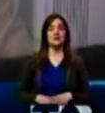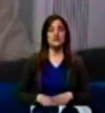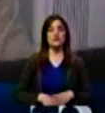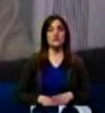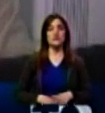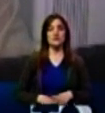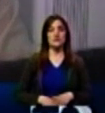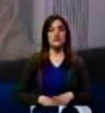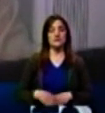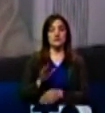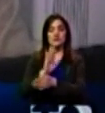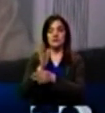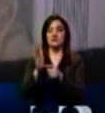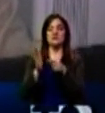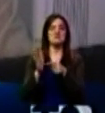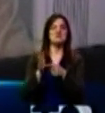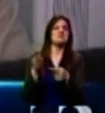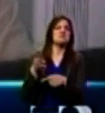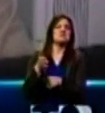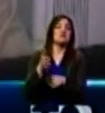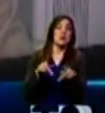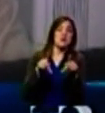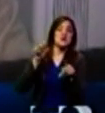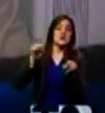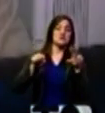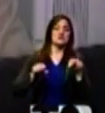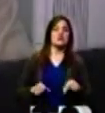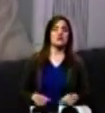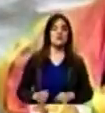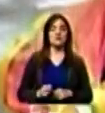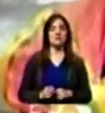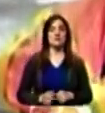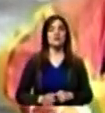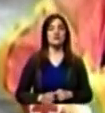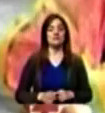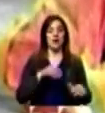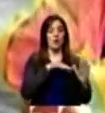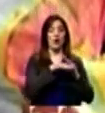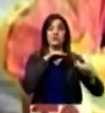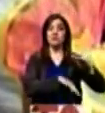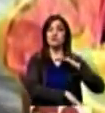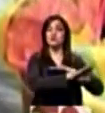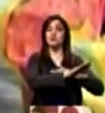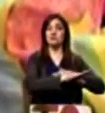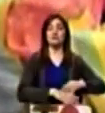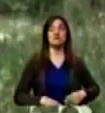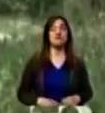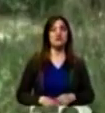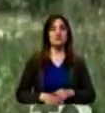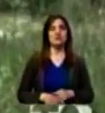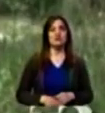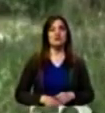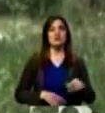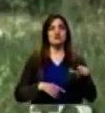qué tipos de aletas se encontraban en el lugar y si contaban con los permisos correspondientes. La bodega donde permanecían las aletas de tiburón